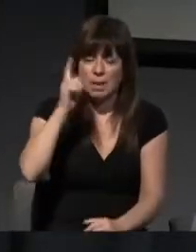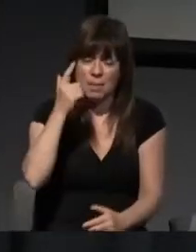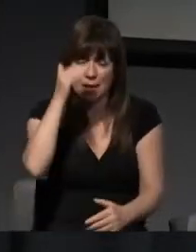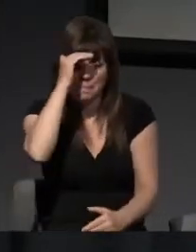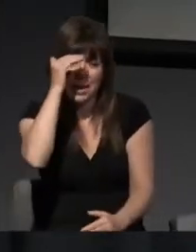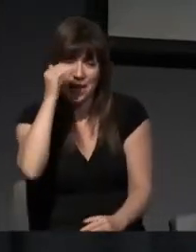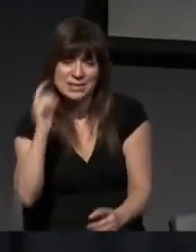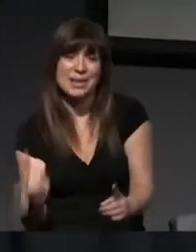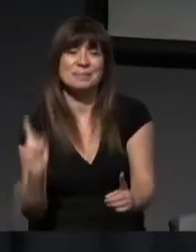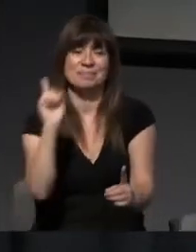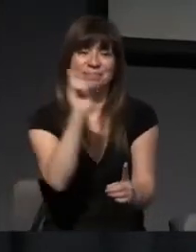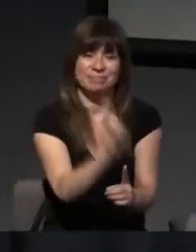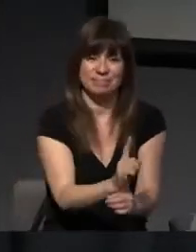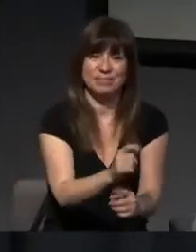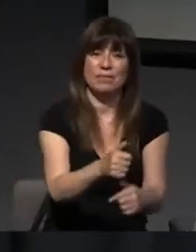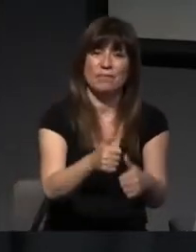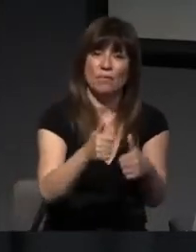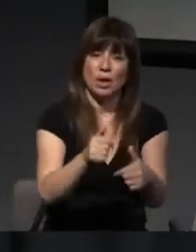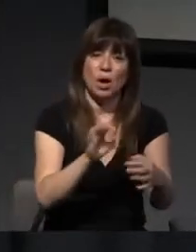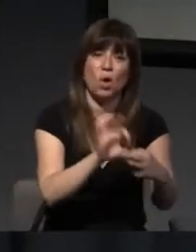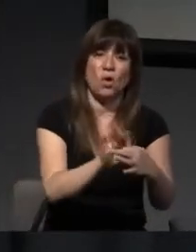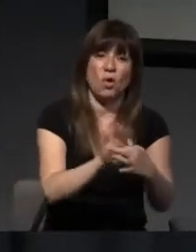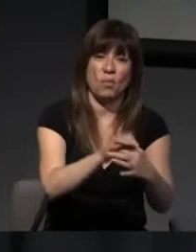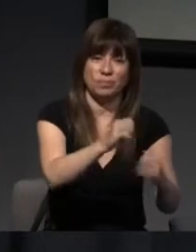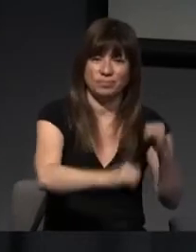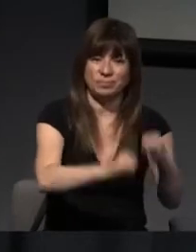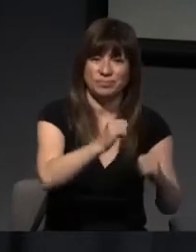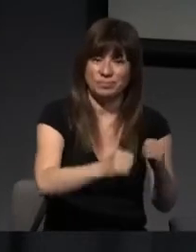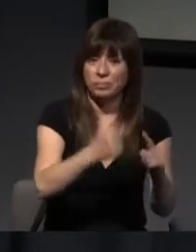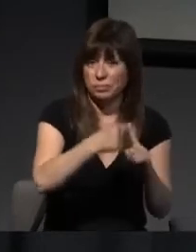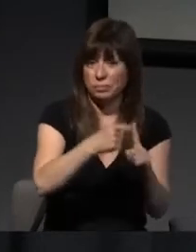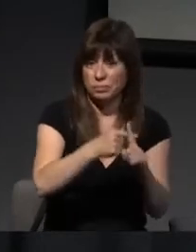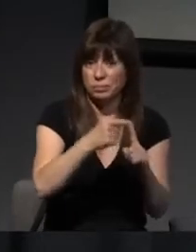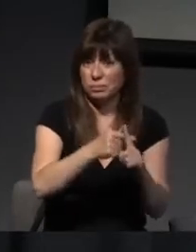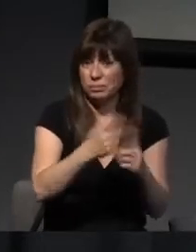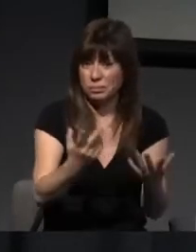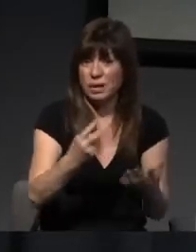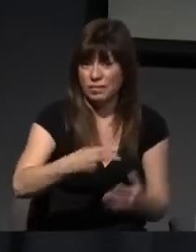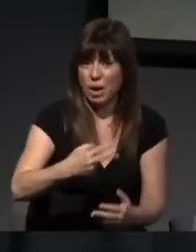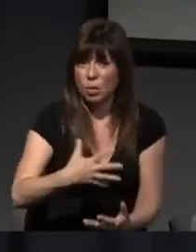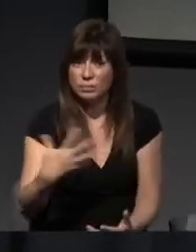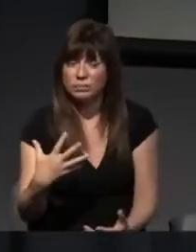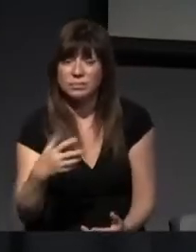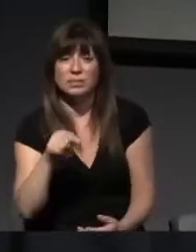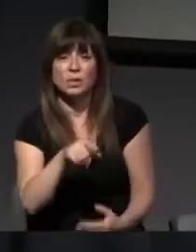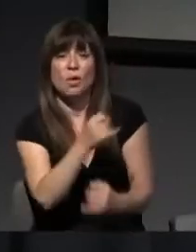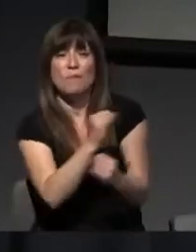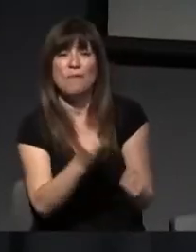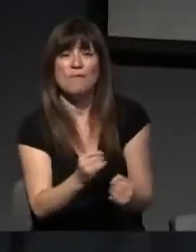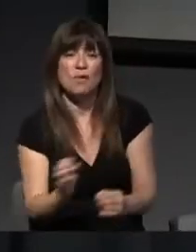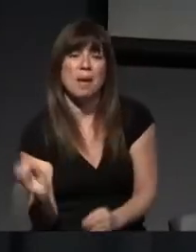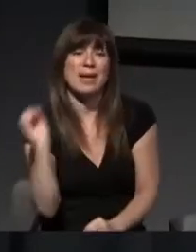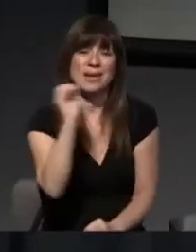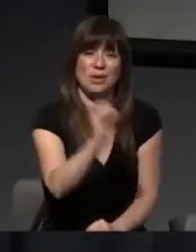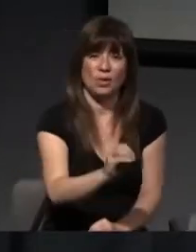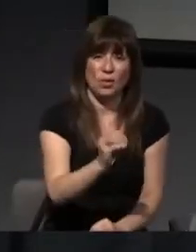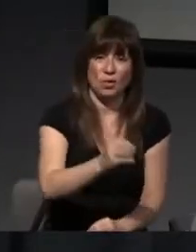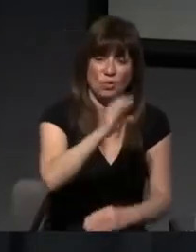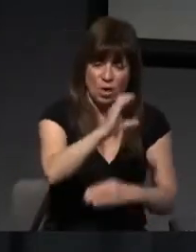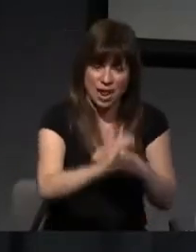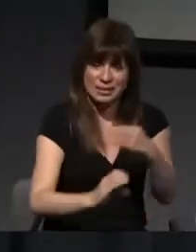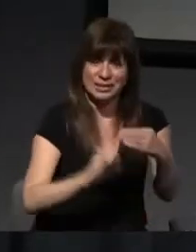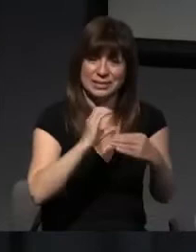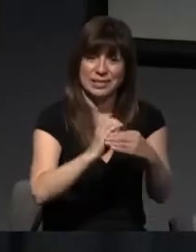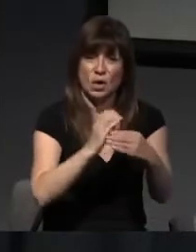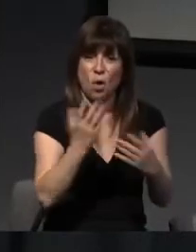experiencia, que su primera experiencia de conexión con la empresa fue una experiencia positiva, enriquecedora, de forma tal de que se incorporen a este ciclo virtuoso de